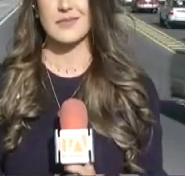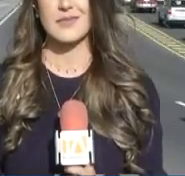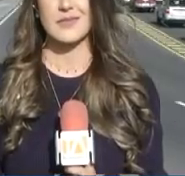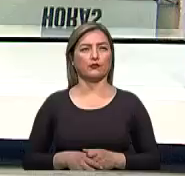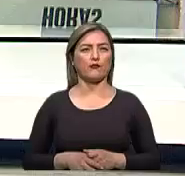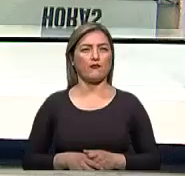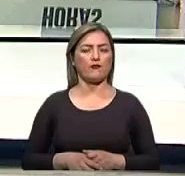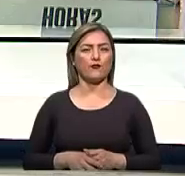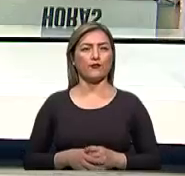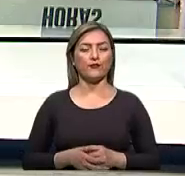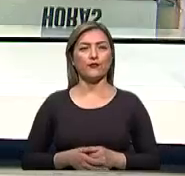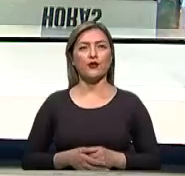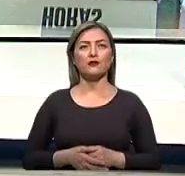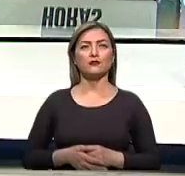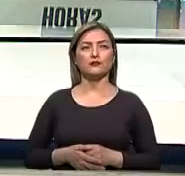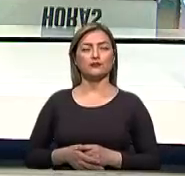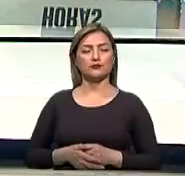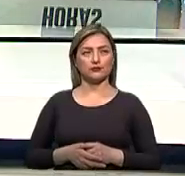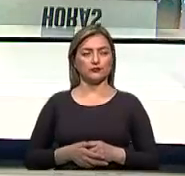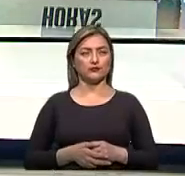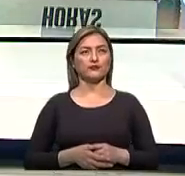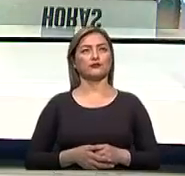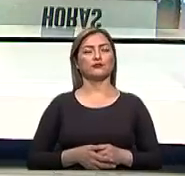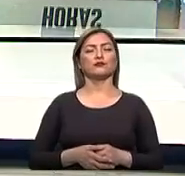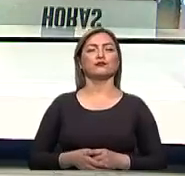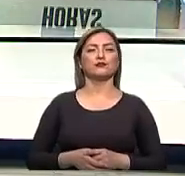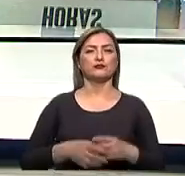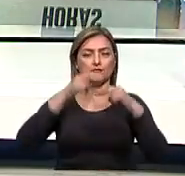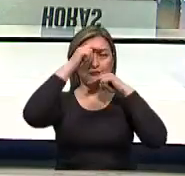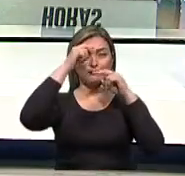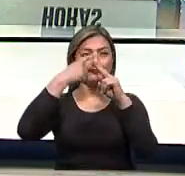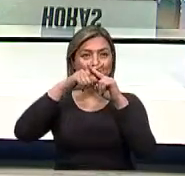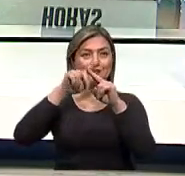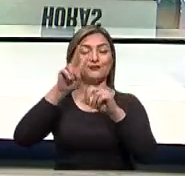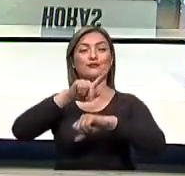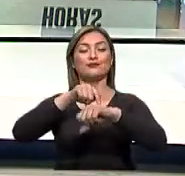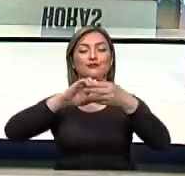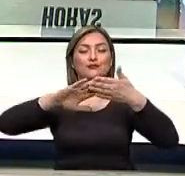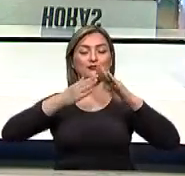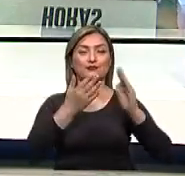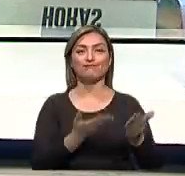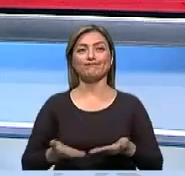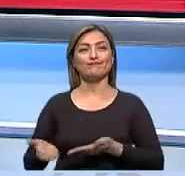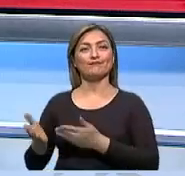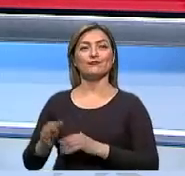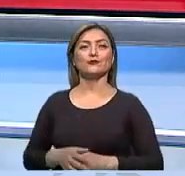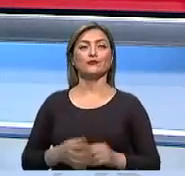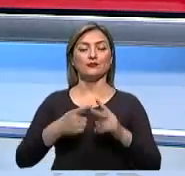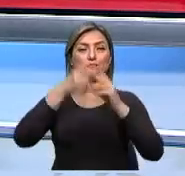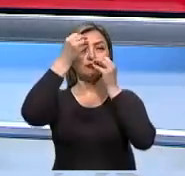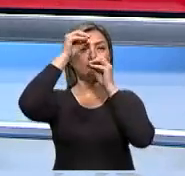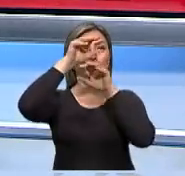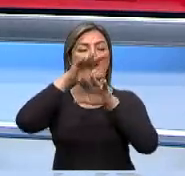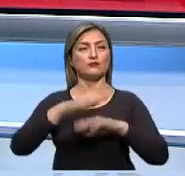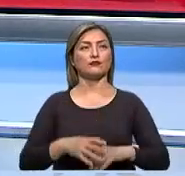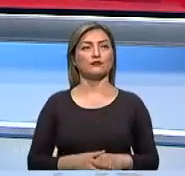muy pendientes de lo que nos puedan contar más adelante. Aquí vamos a empezar 24 horas en la comunidad. Bienvenidos. Comenzamos